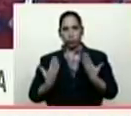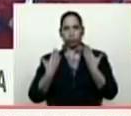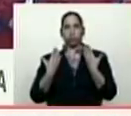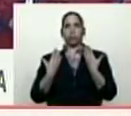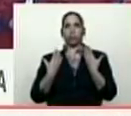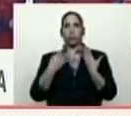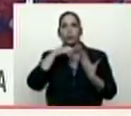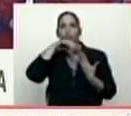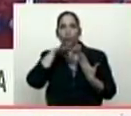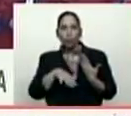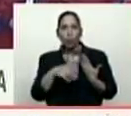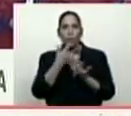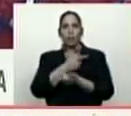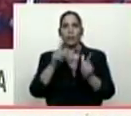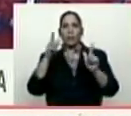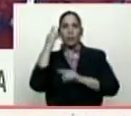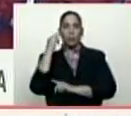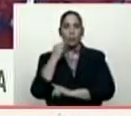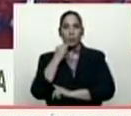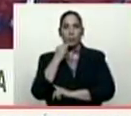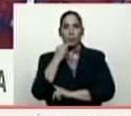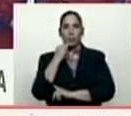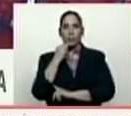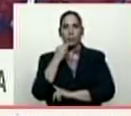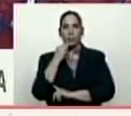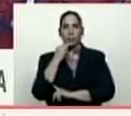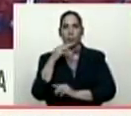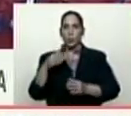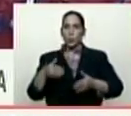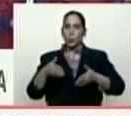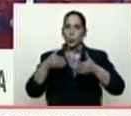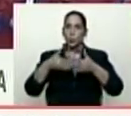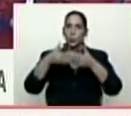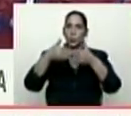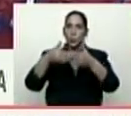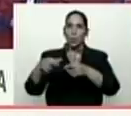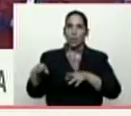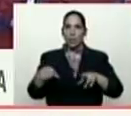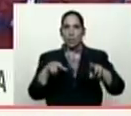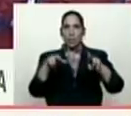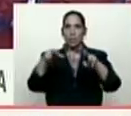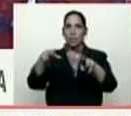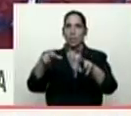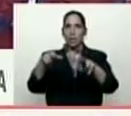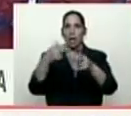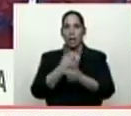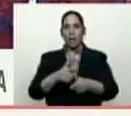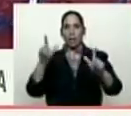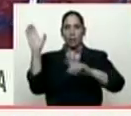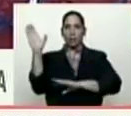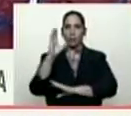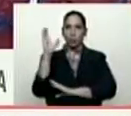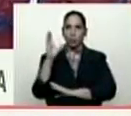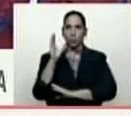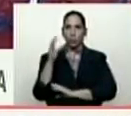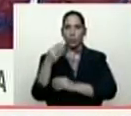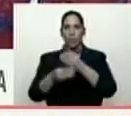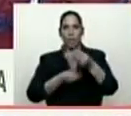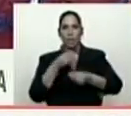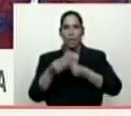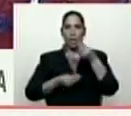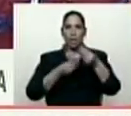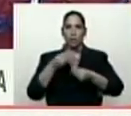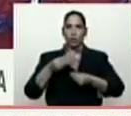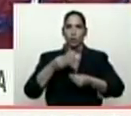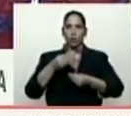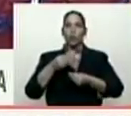hazaña histórica del libertador Simón Bolívar al cruzar el río Arauca e ir en pos de la liberación de Colombia, hechos que ratifican nuestro